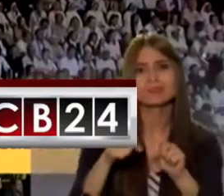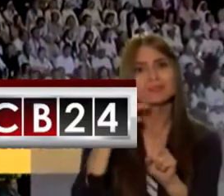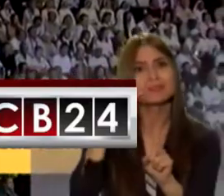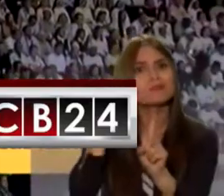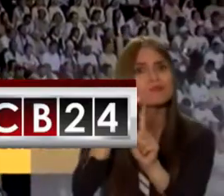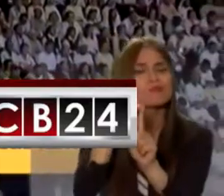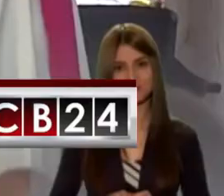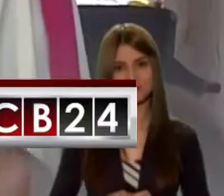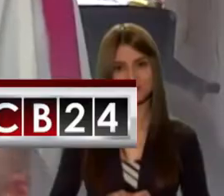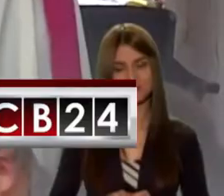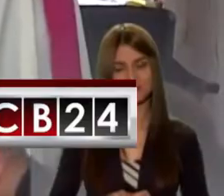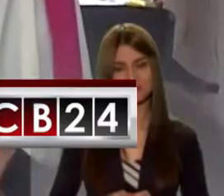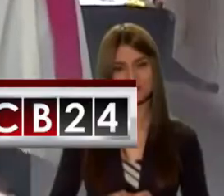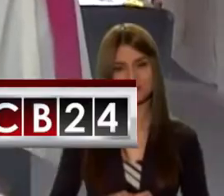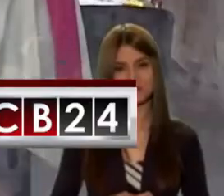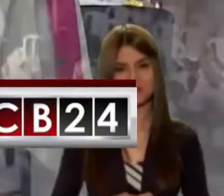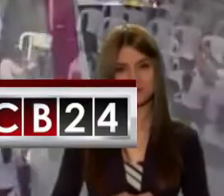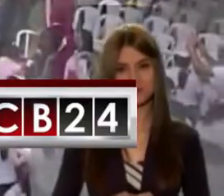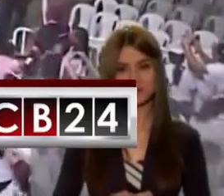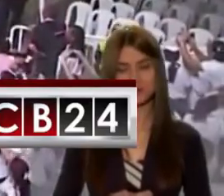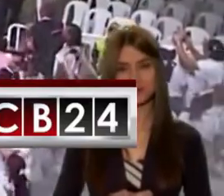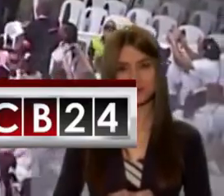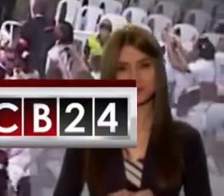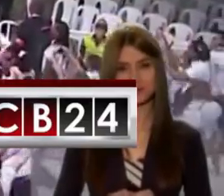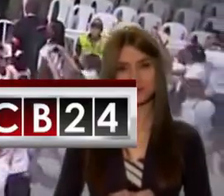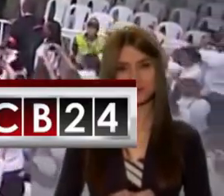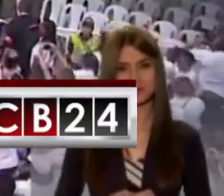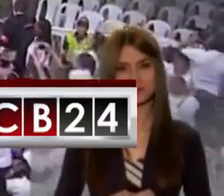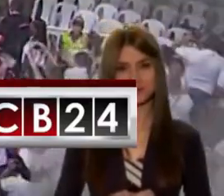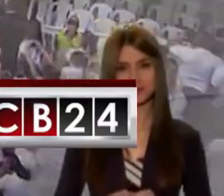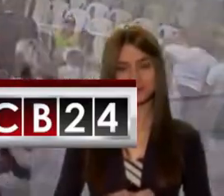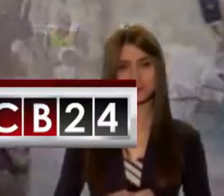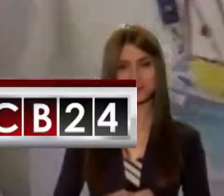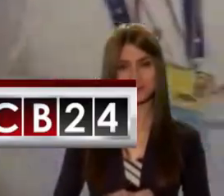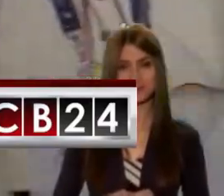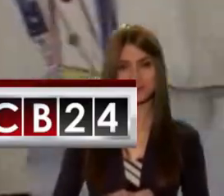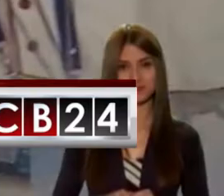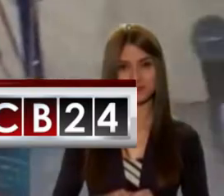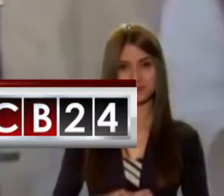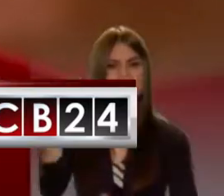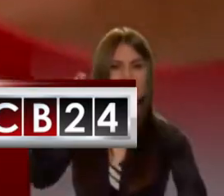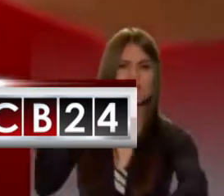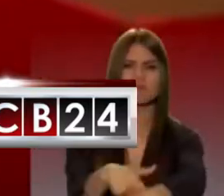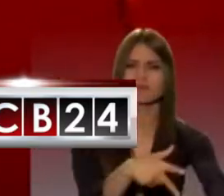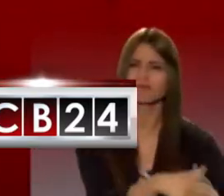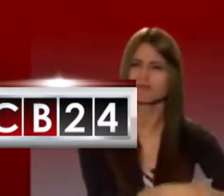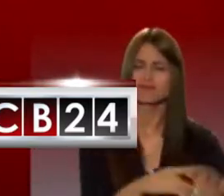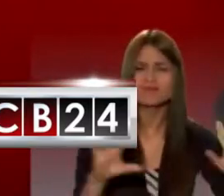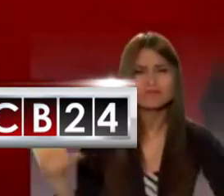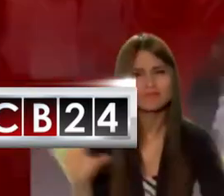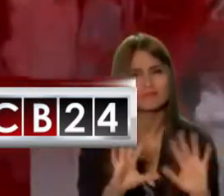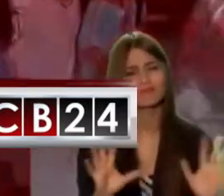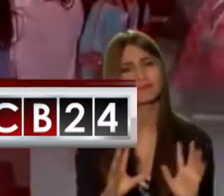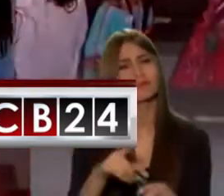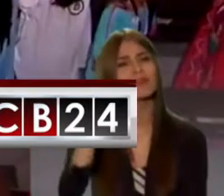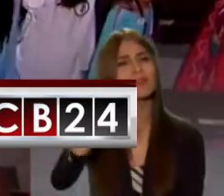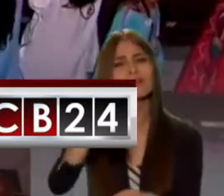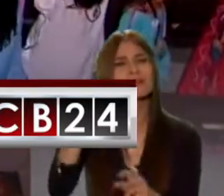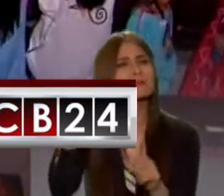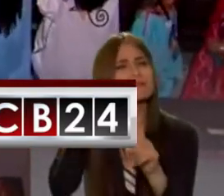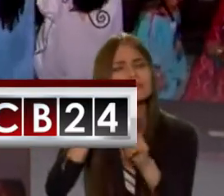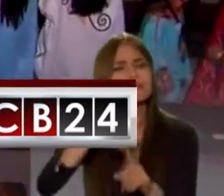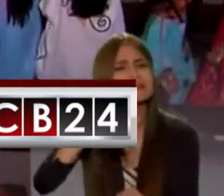y sus familias en la macarena el 10 de septiembre visitó cartagena la prioridad del papá en esta ciudad era visitar las comunidades pobres el sumo pontífice